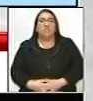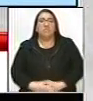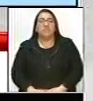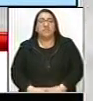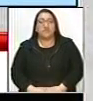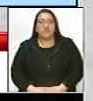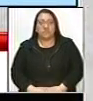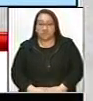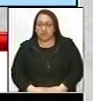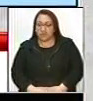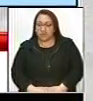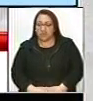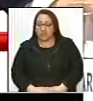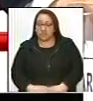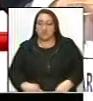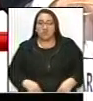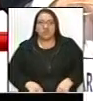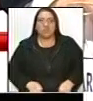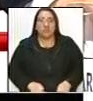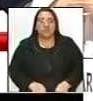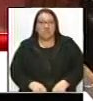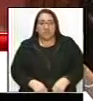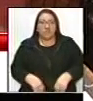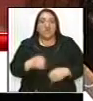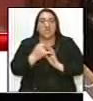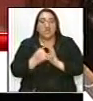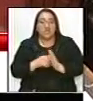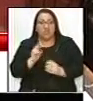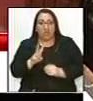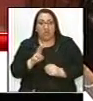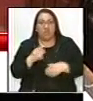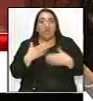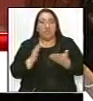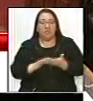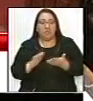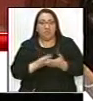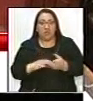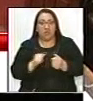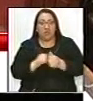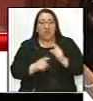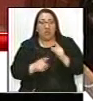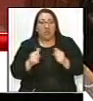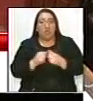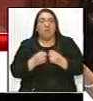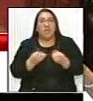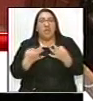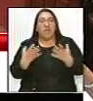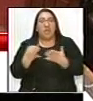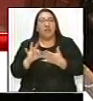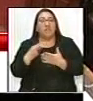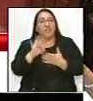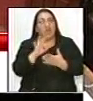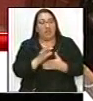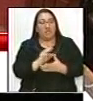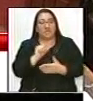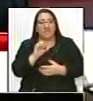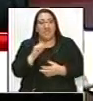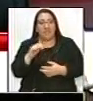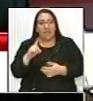Habíamos planteado que en el inciso 2, el prestar consentimiento para ingresar tropas extranjeras sea con mayoría calificada del Senado, o